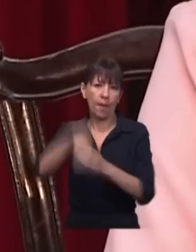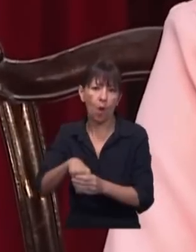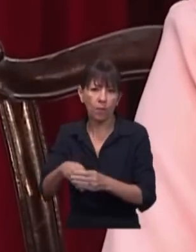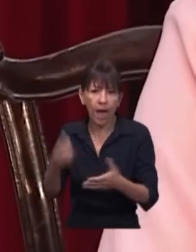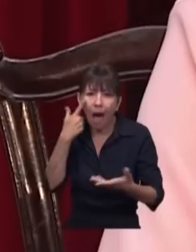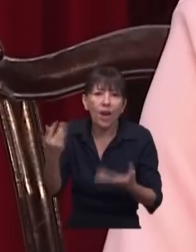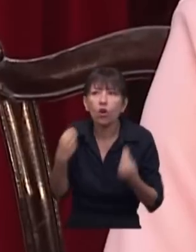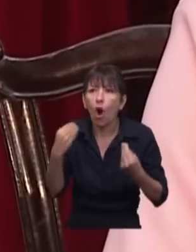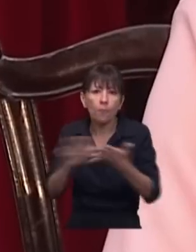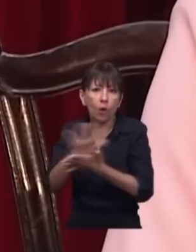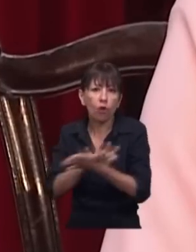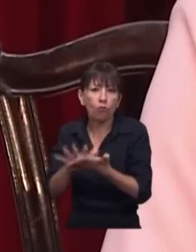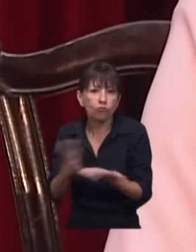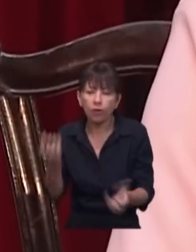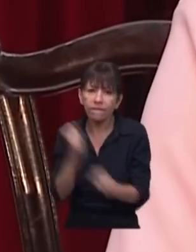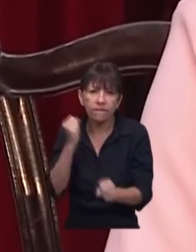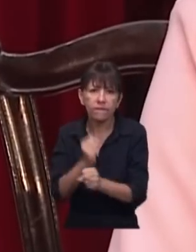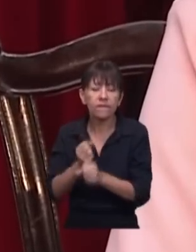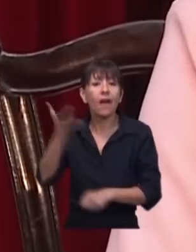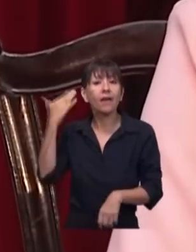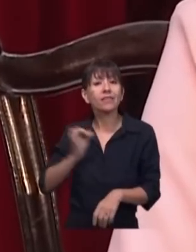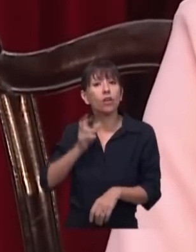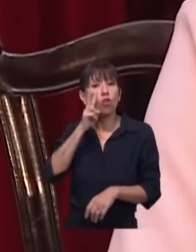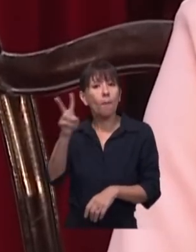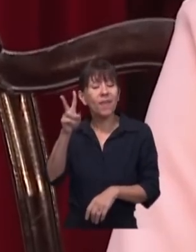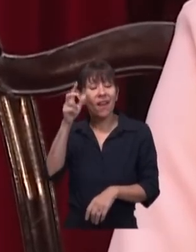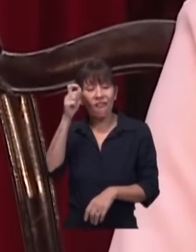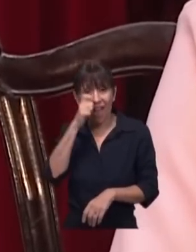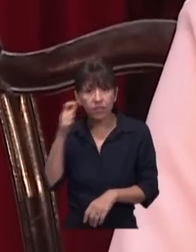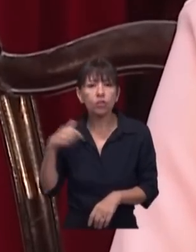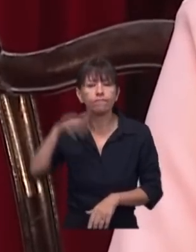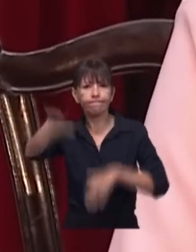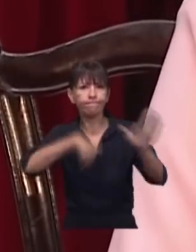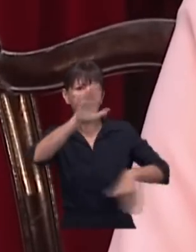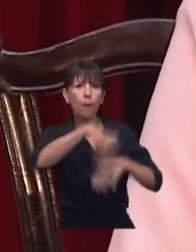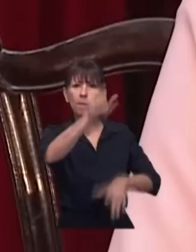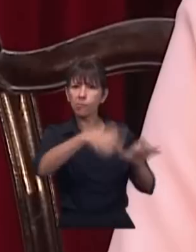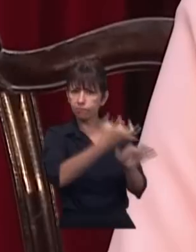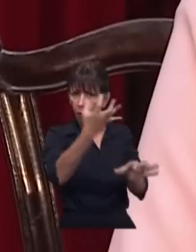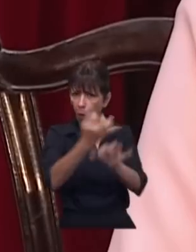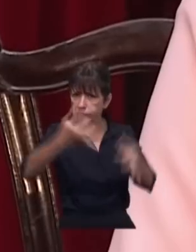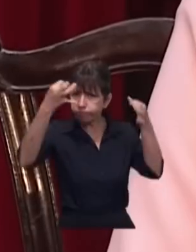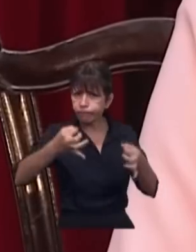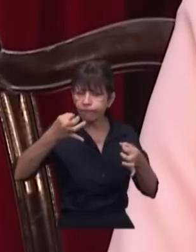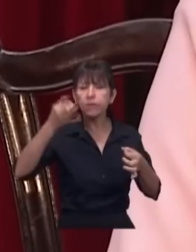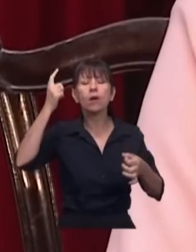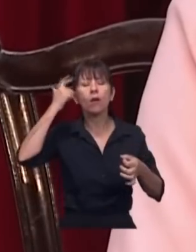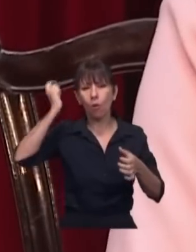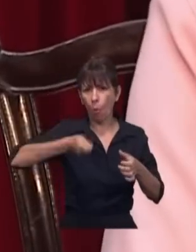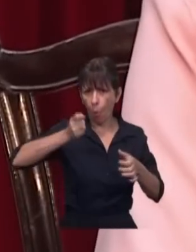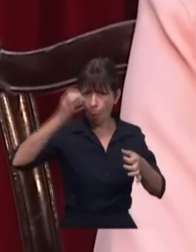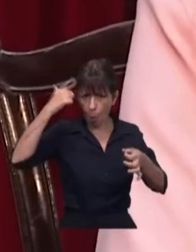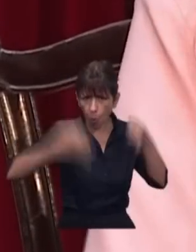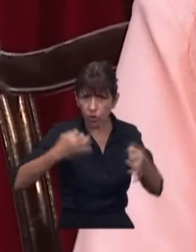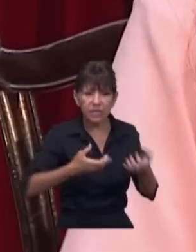para encontrar una solución. Ya en 2020 convoqué a un grupo de prestigiosos juristas con el fin de que estudiaran